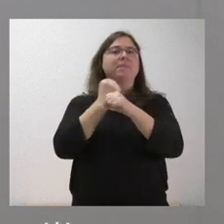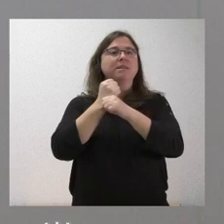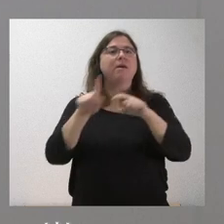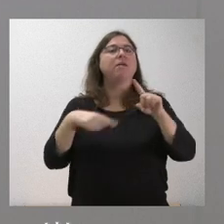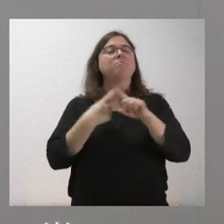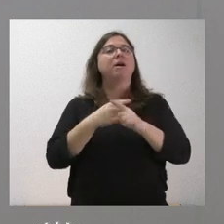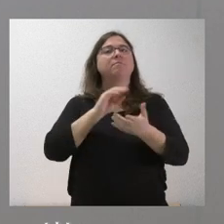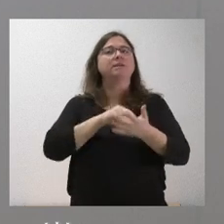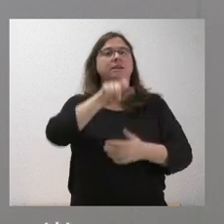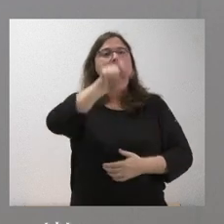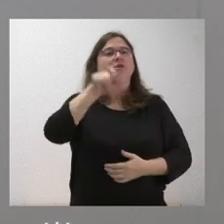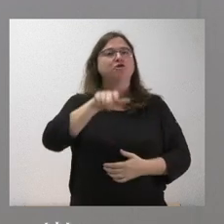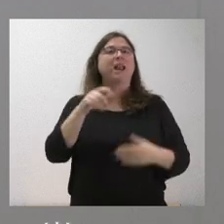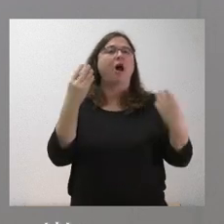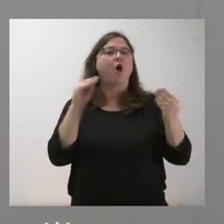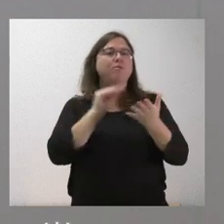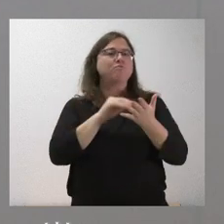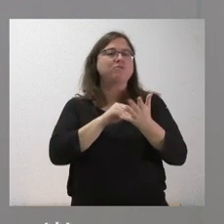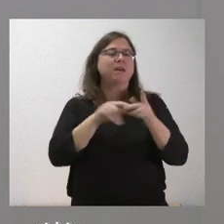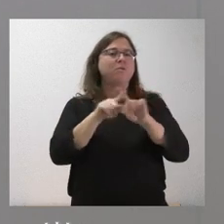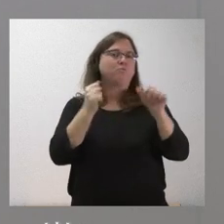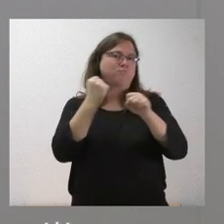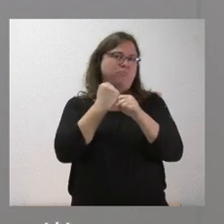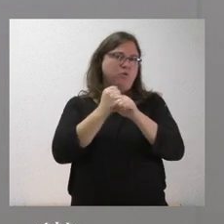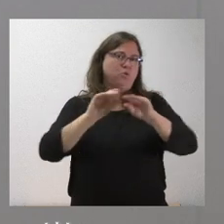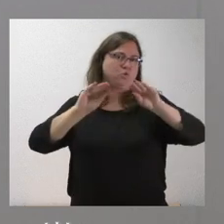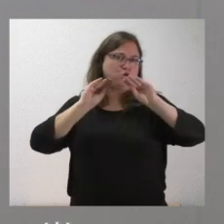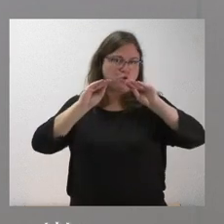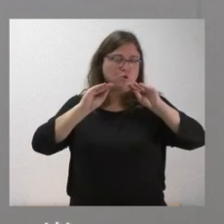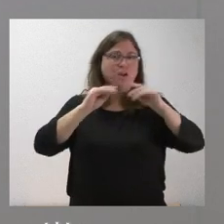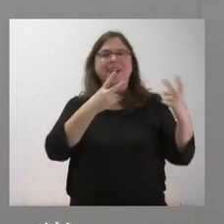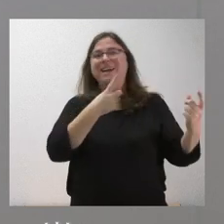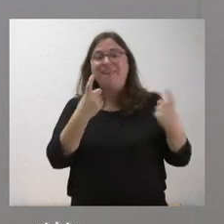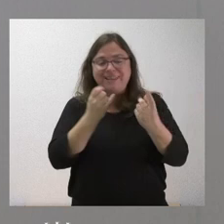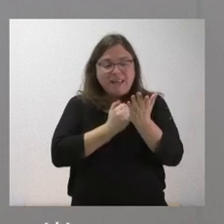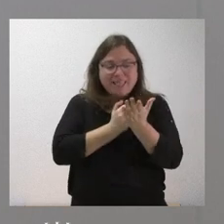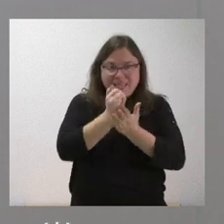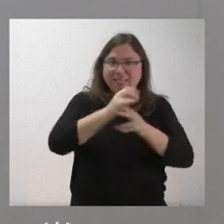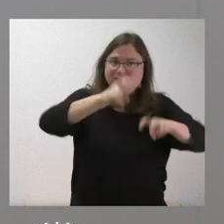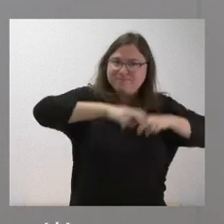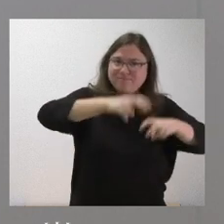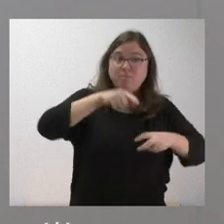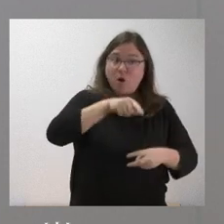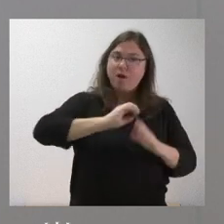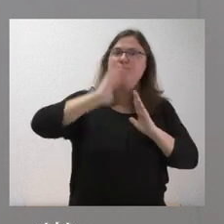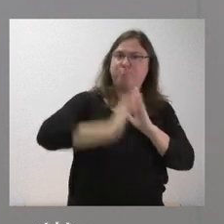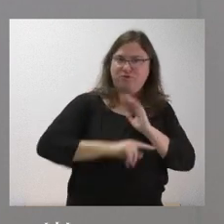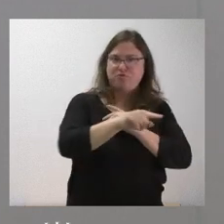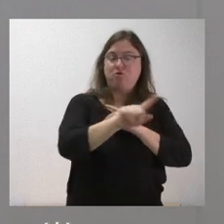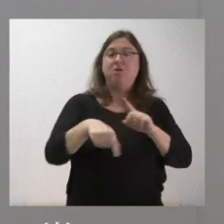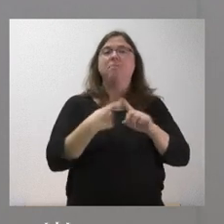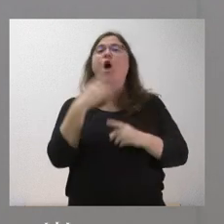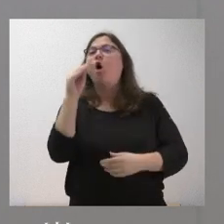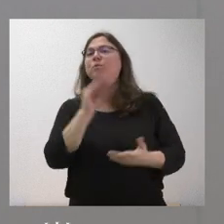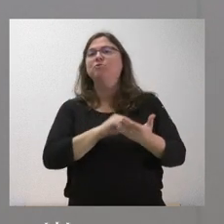jóvenes son personas que inician su actividad su explotación agraria y necesitan de esta bajada de impuestos que hacemos a las explotaciones agrarias y luego muchos de los